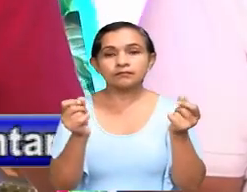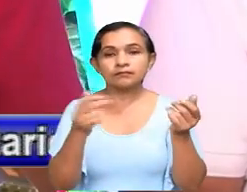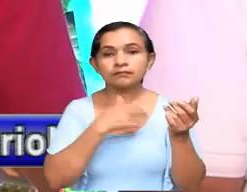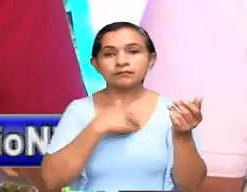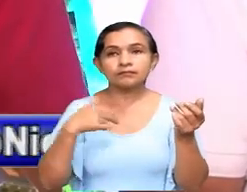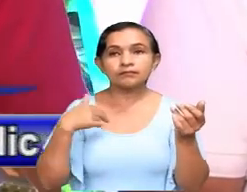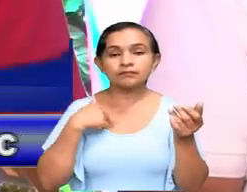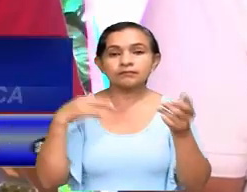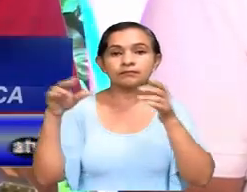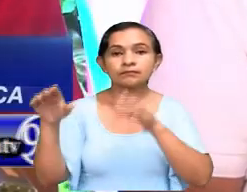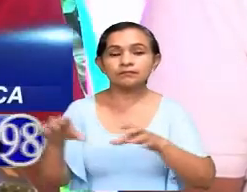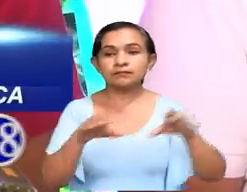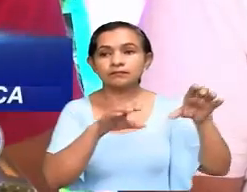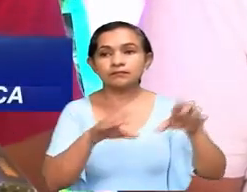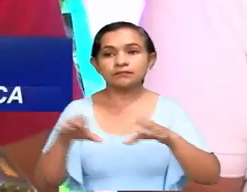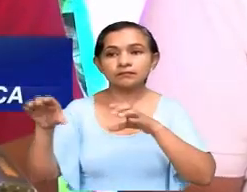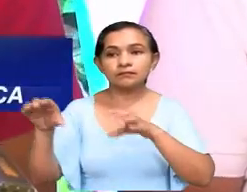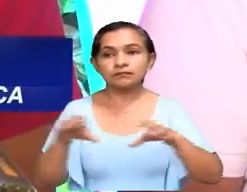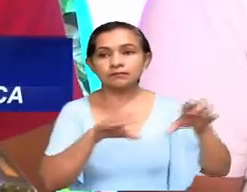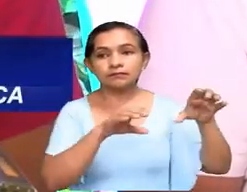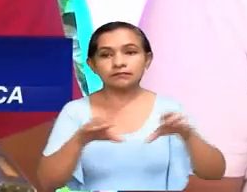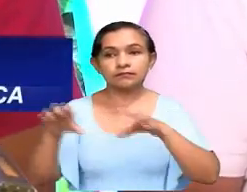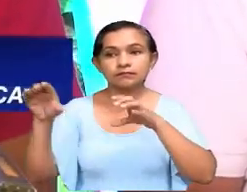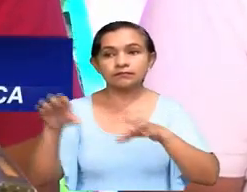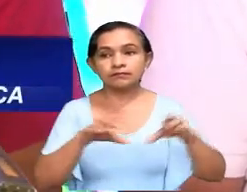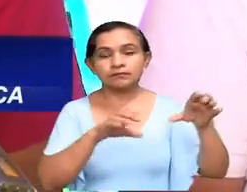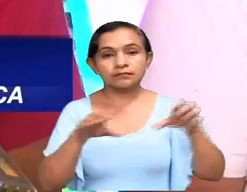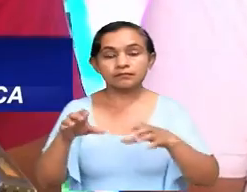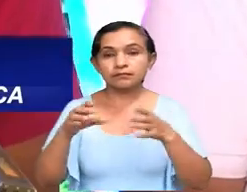habrá distintas actividades como el palo lucio,